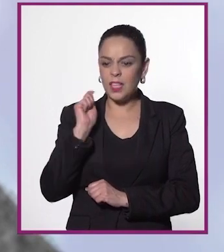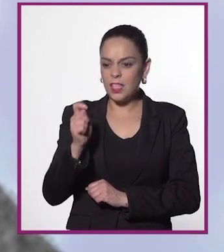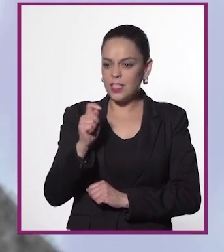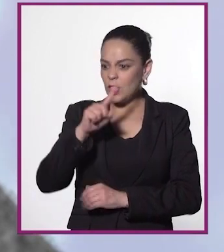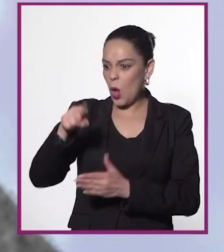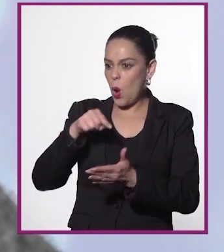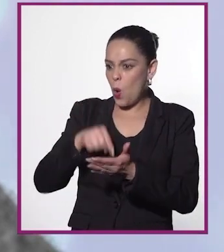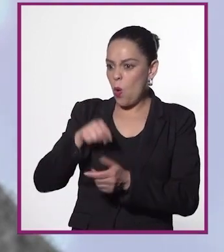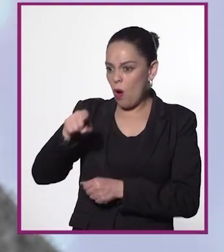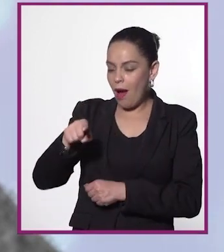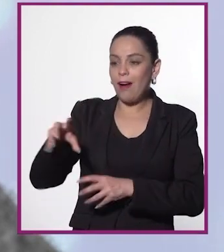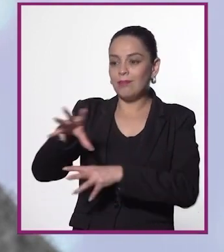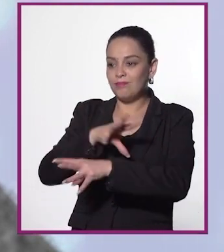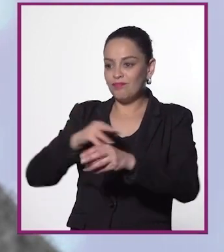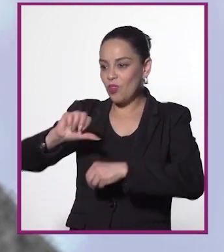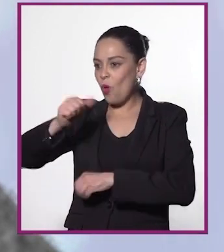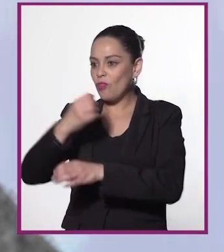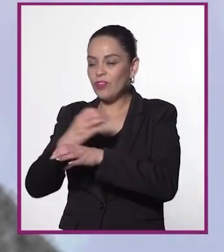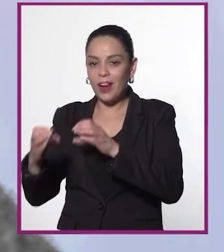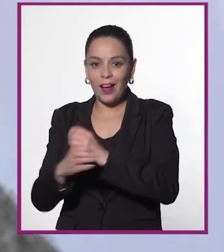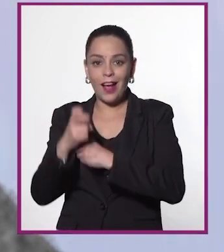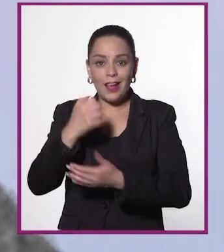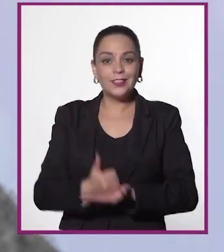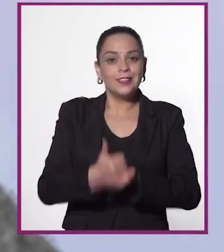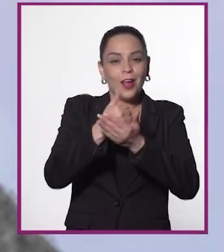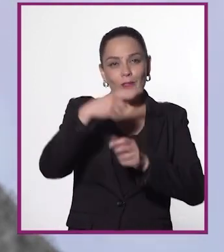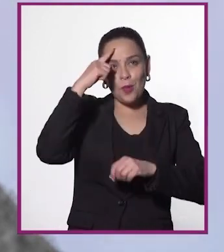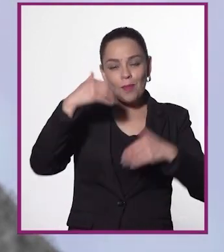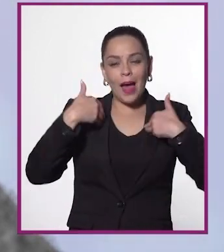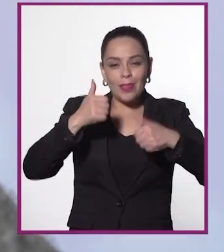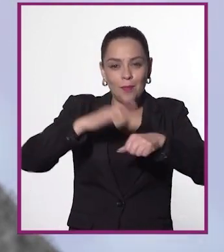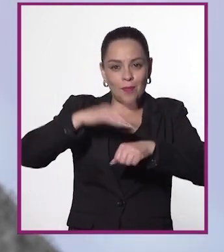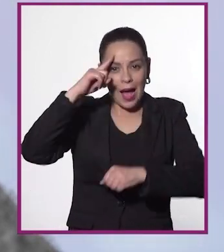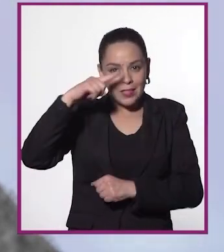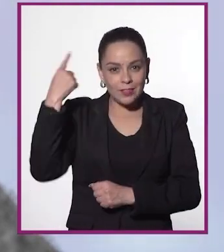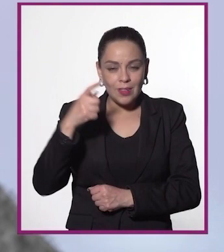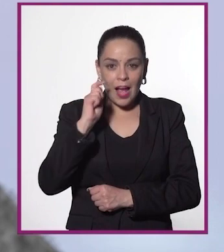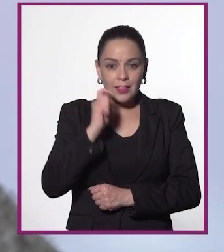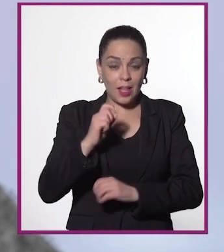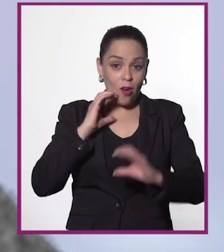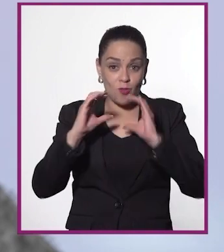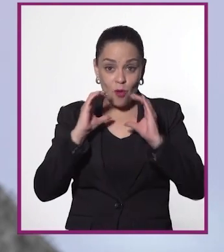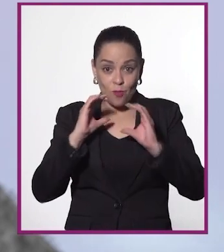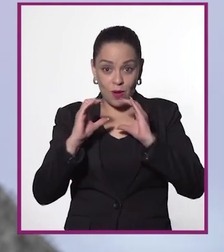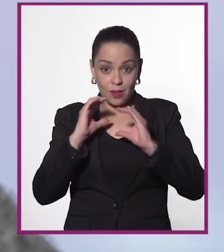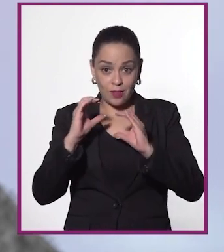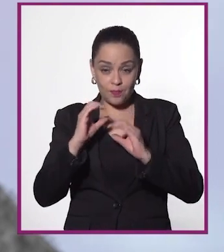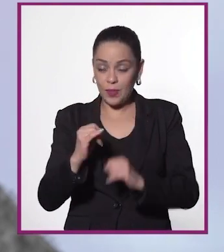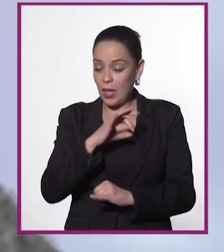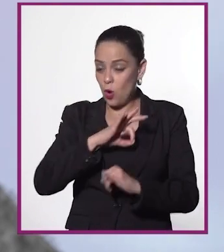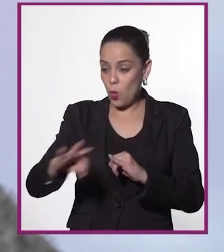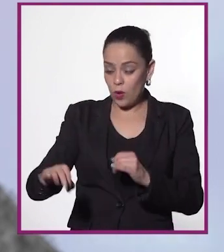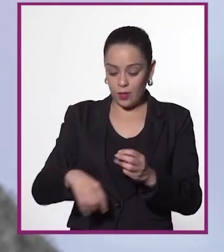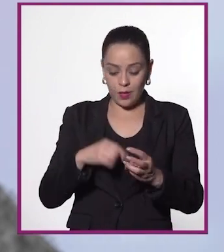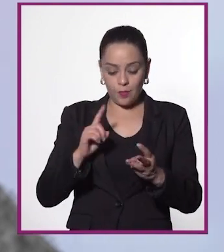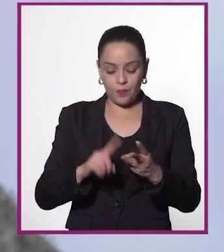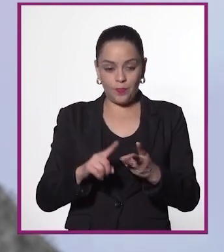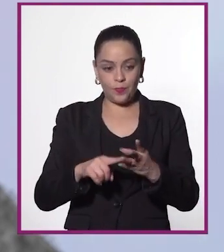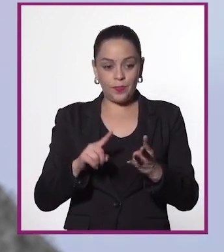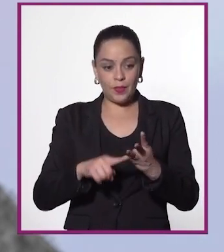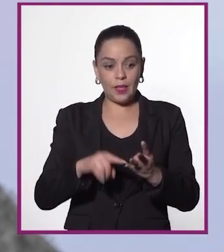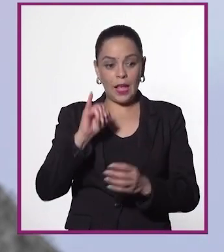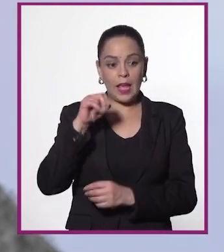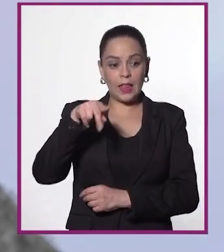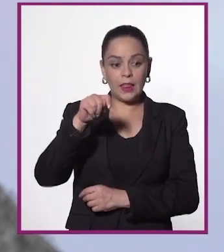lugar de otra cosa, que nos ayuda a entender y facilitar nuestra comunicación. Y finalmente tendríamos al